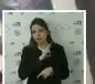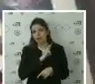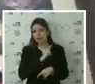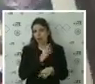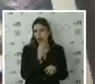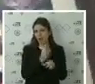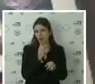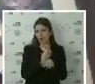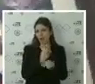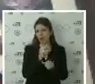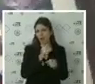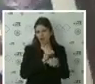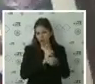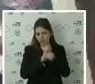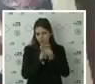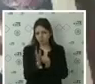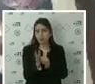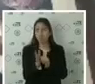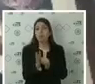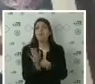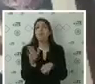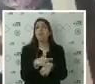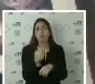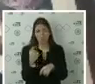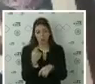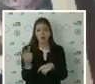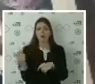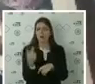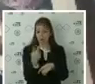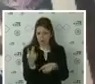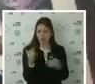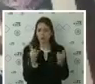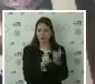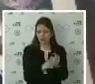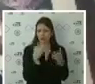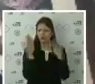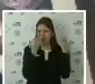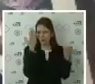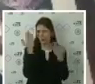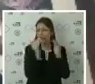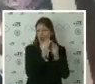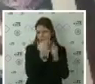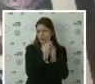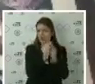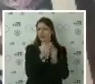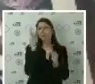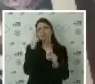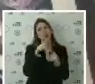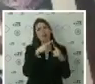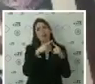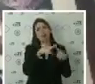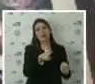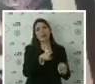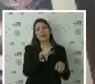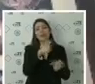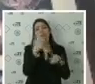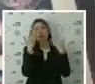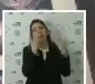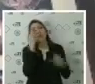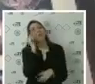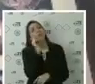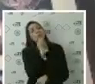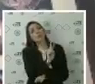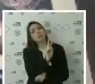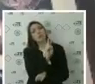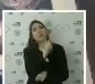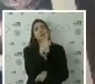pandemia, porque a pesar de que los dos estamos estudiando en casa, pues hay una gran diferencia entre estudiar a través de una televisión que con